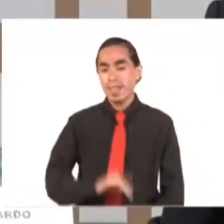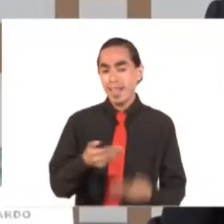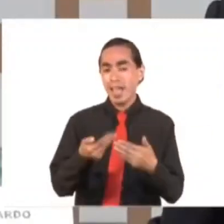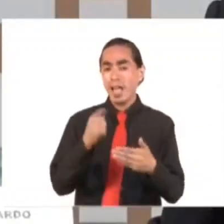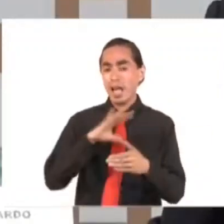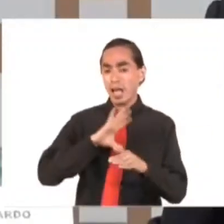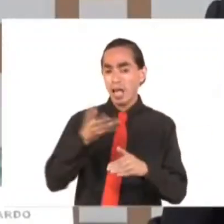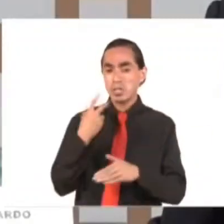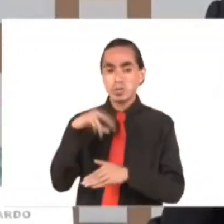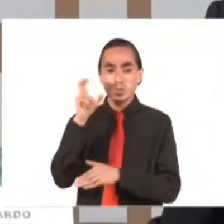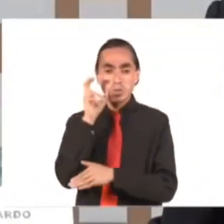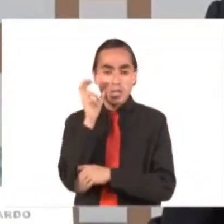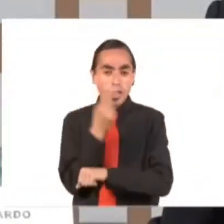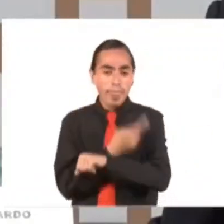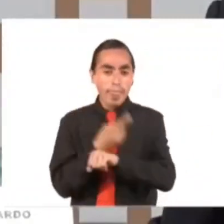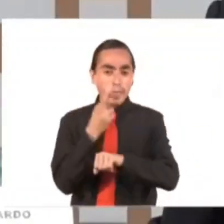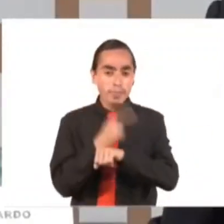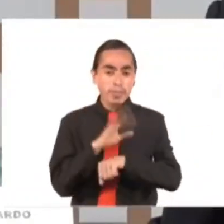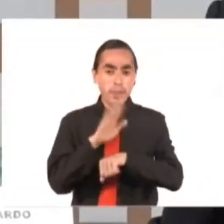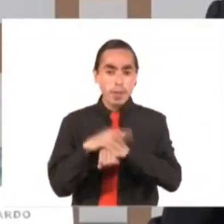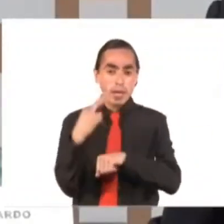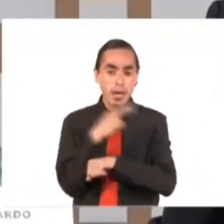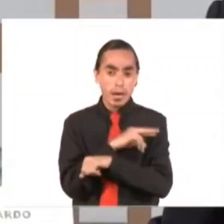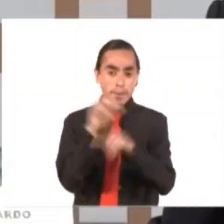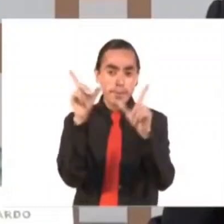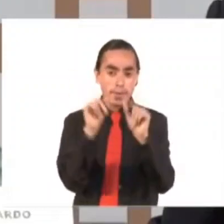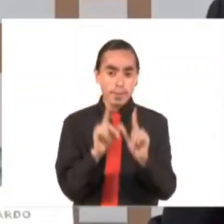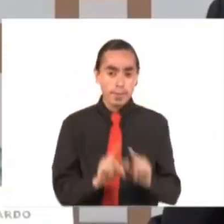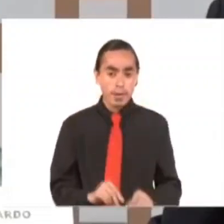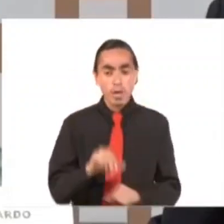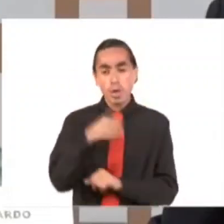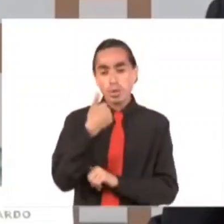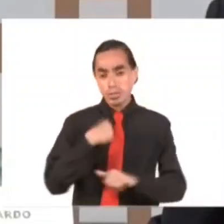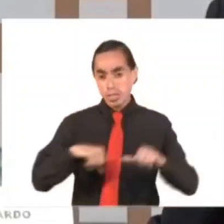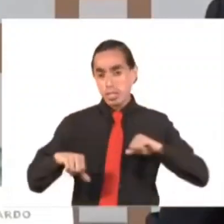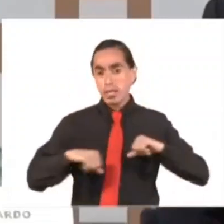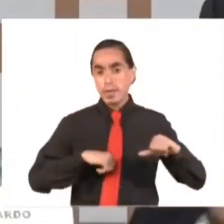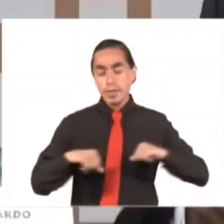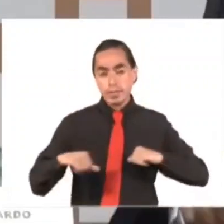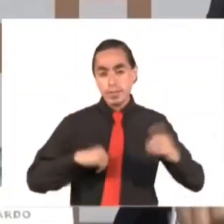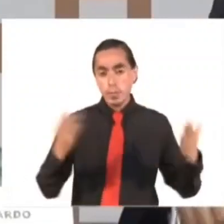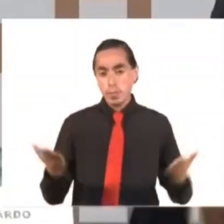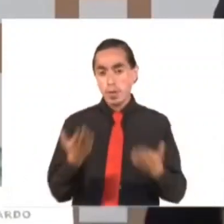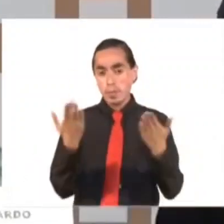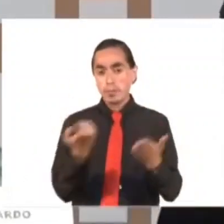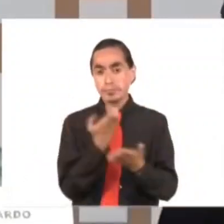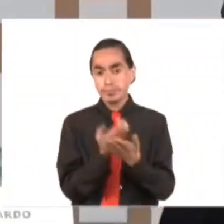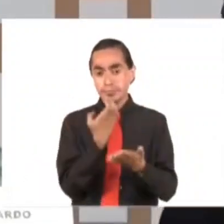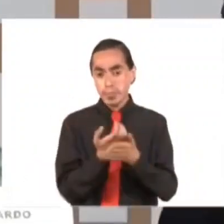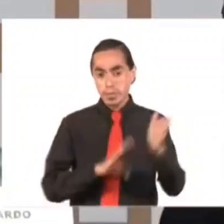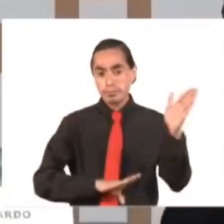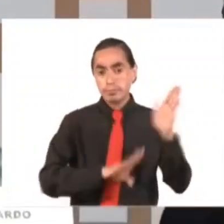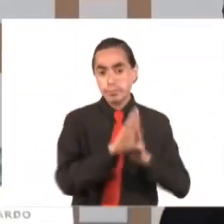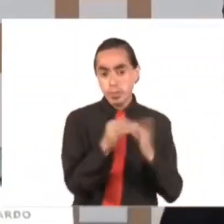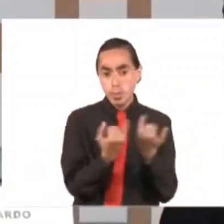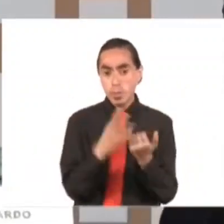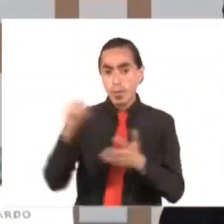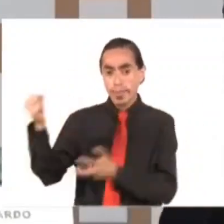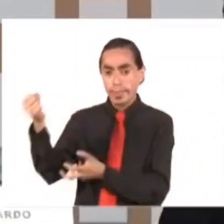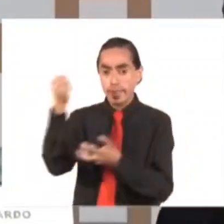escucharon de disminución de trámites y otras orientaciones que hemos seguido para potenciar el desarrollo económico de la ciudad, las